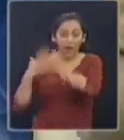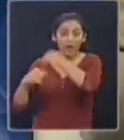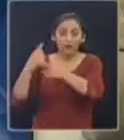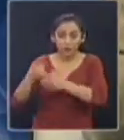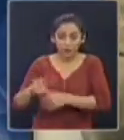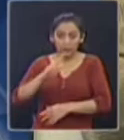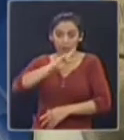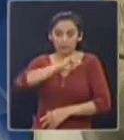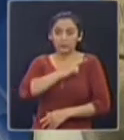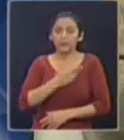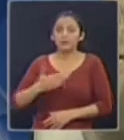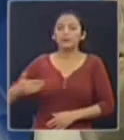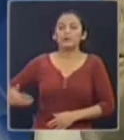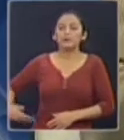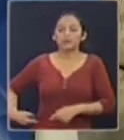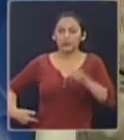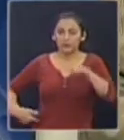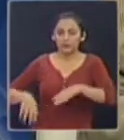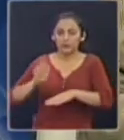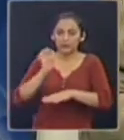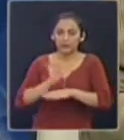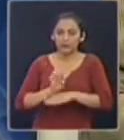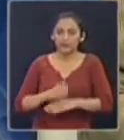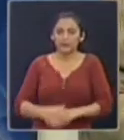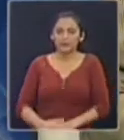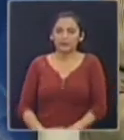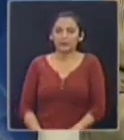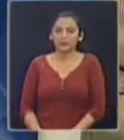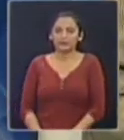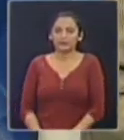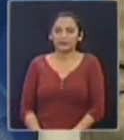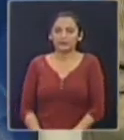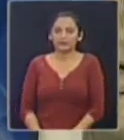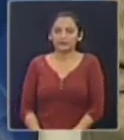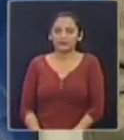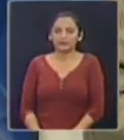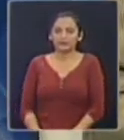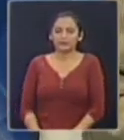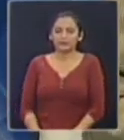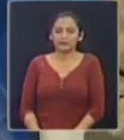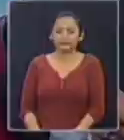a pasar con Javier en la ciudad de Guayaquil, quien entrevistará al doctor Vladimiro Álvarez. Adelante.